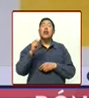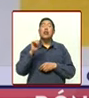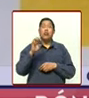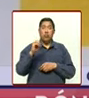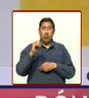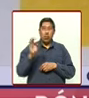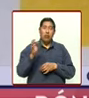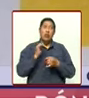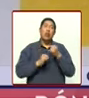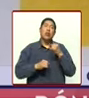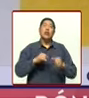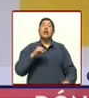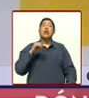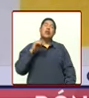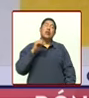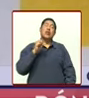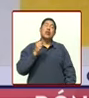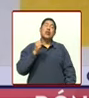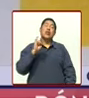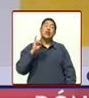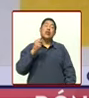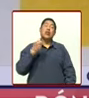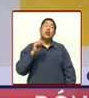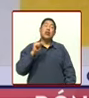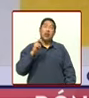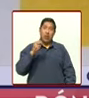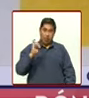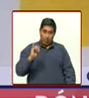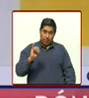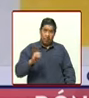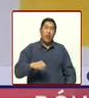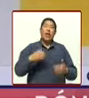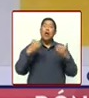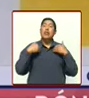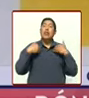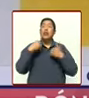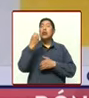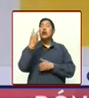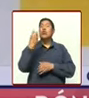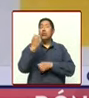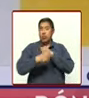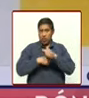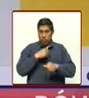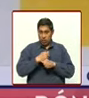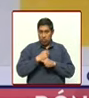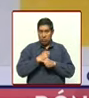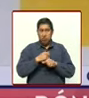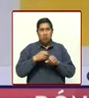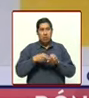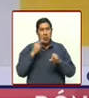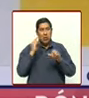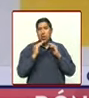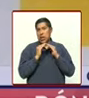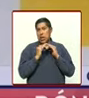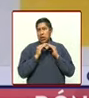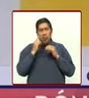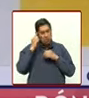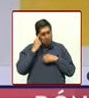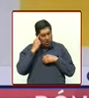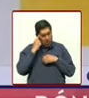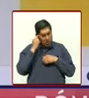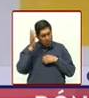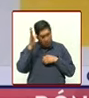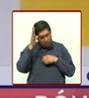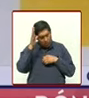Gianmarco Lenzignani. Este es el niño de tan solo 12 años que salió de su hogar, que hasta ahora no se tiene ninguna información. El papá presume